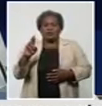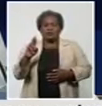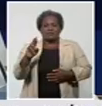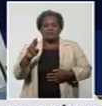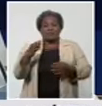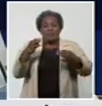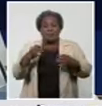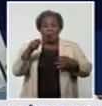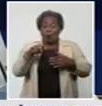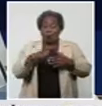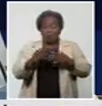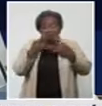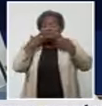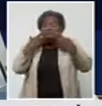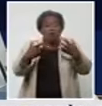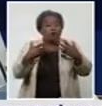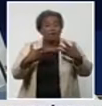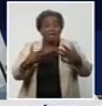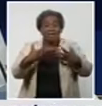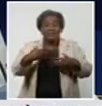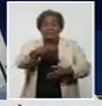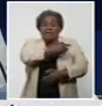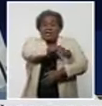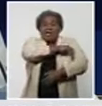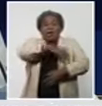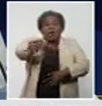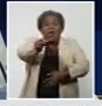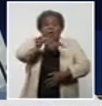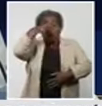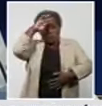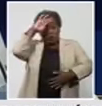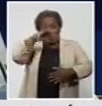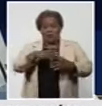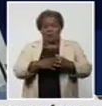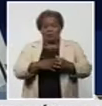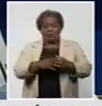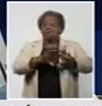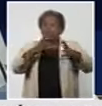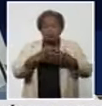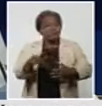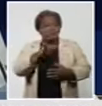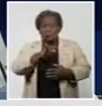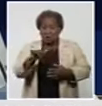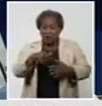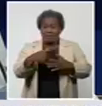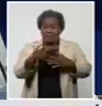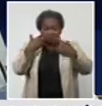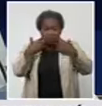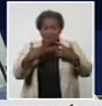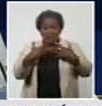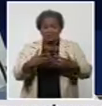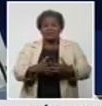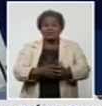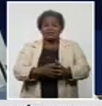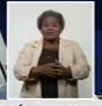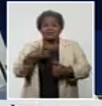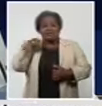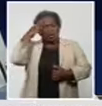muy importante para todos los cubanos, reitero, para el mundo y lo